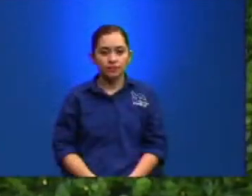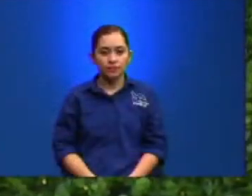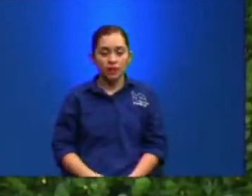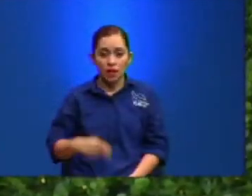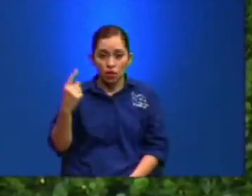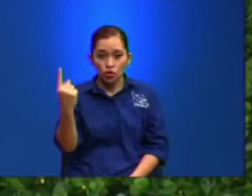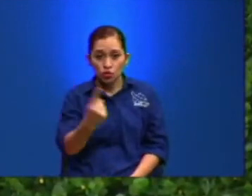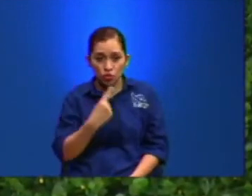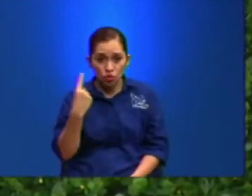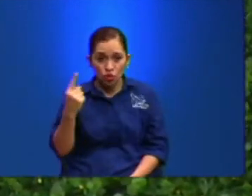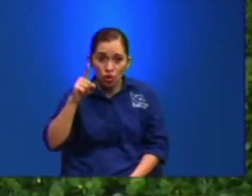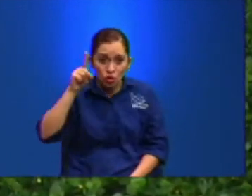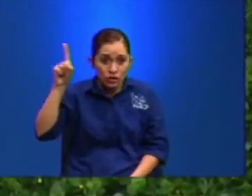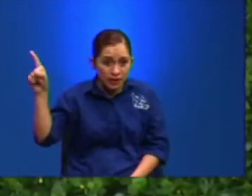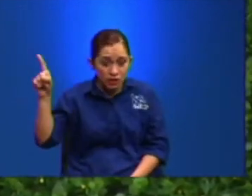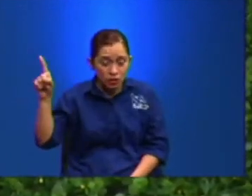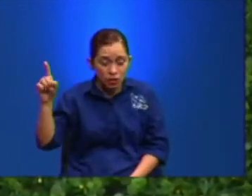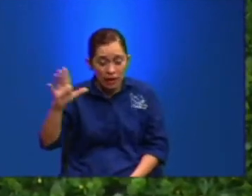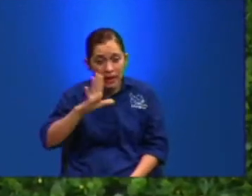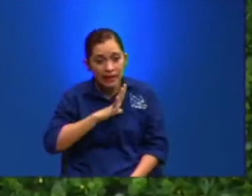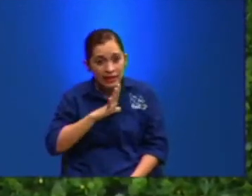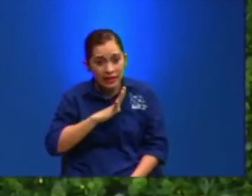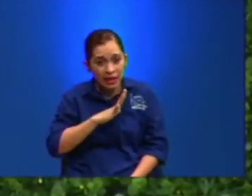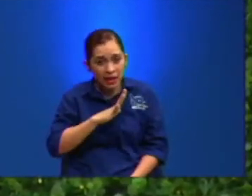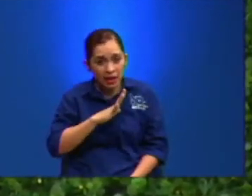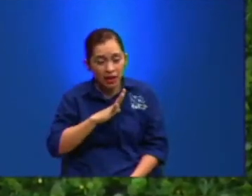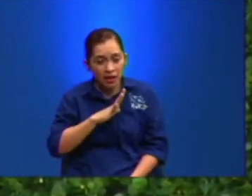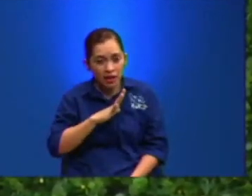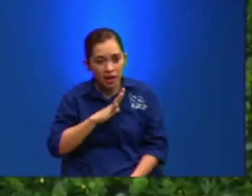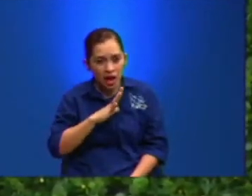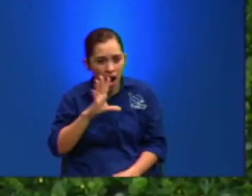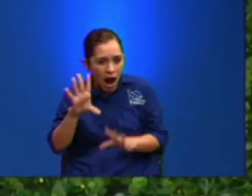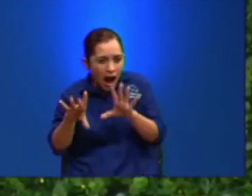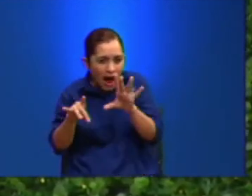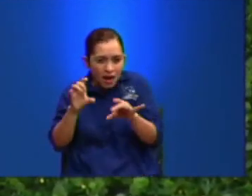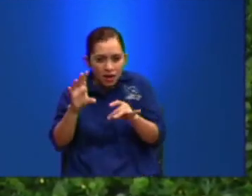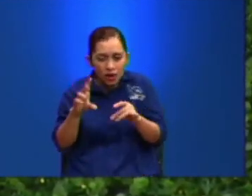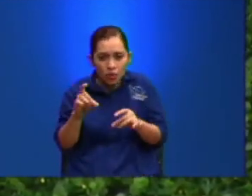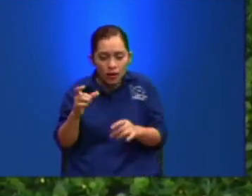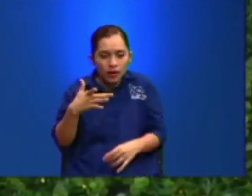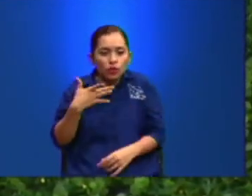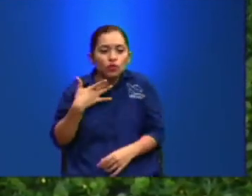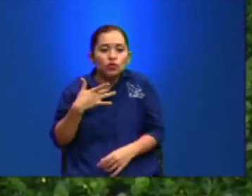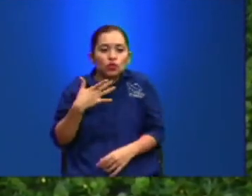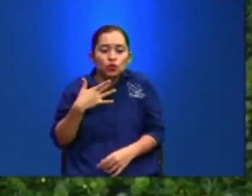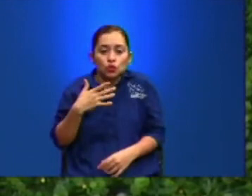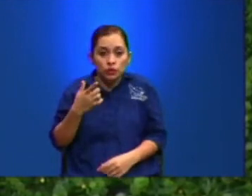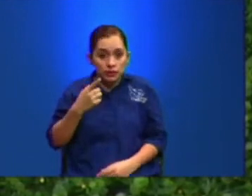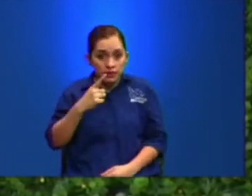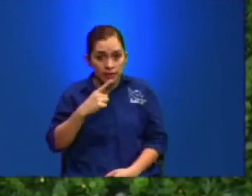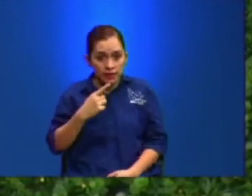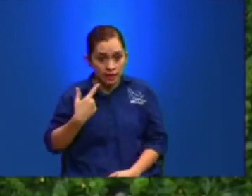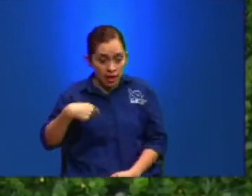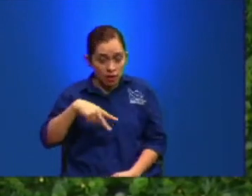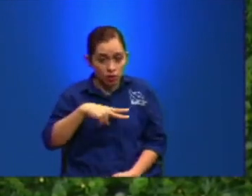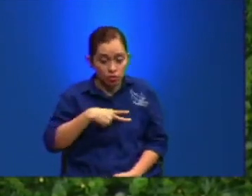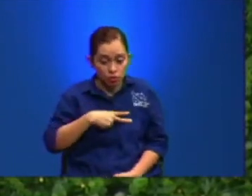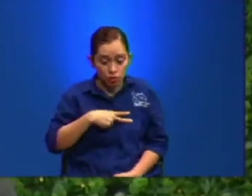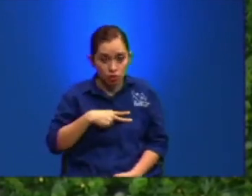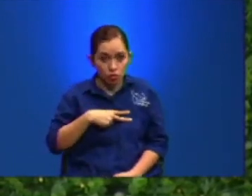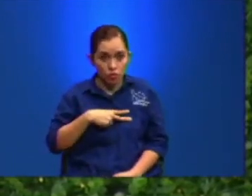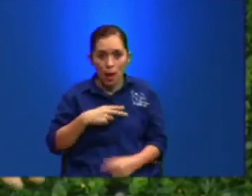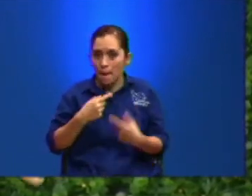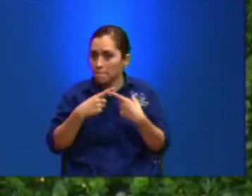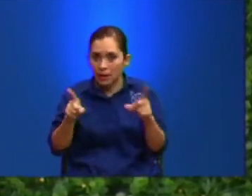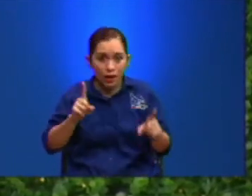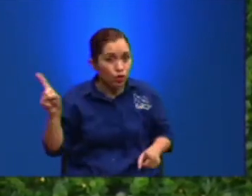nuestro ser por el ejemplo que le estaba poniendo amarse a sí mismo y eso es bueno pero no sigan amar primero a dios